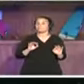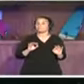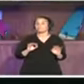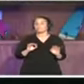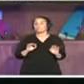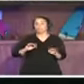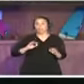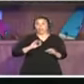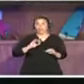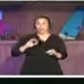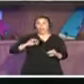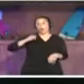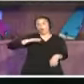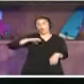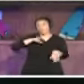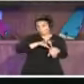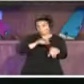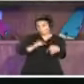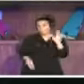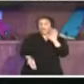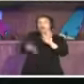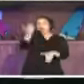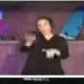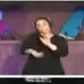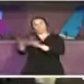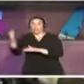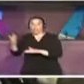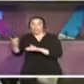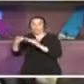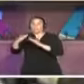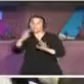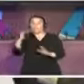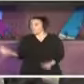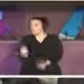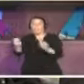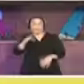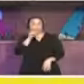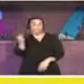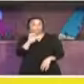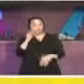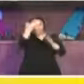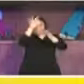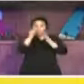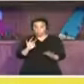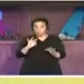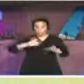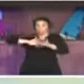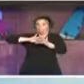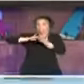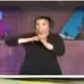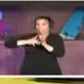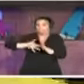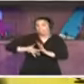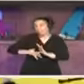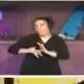En hospitales a pacientes que recuperados no están, se agota el presupuesto ya,